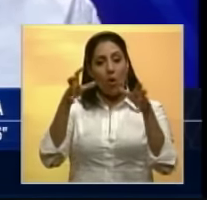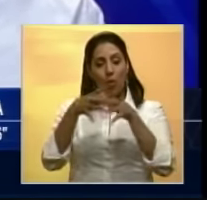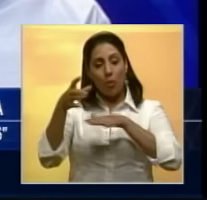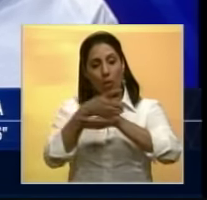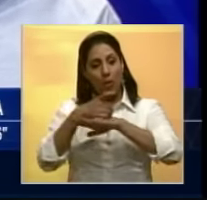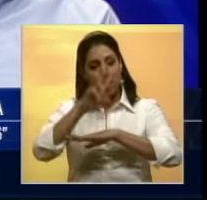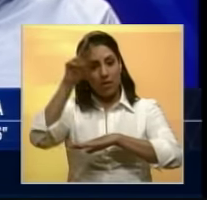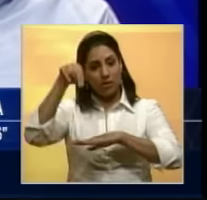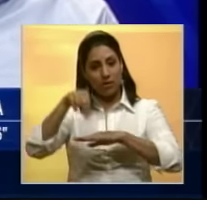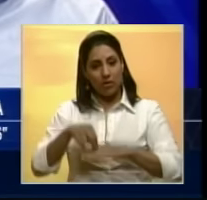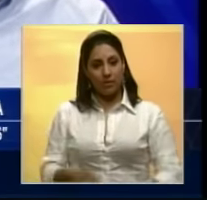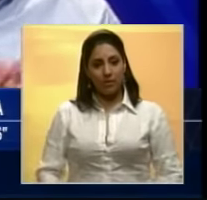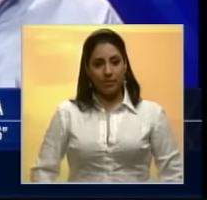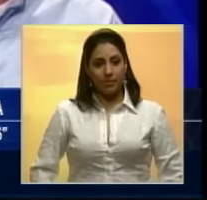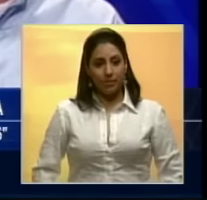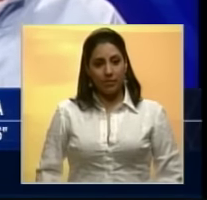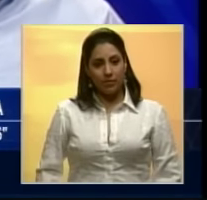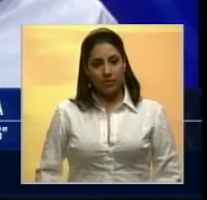del gobierno nacional.